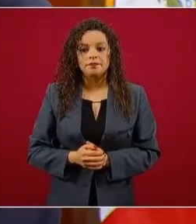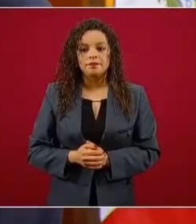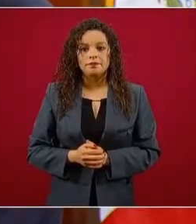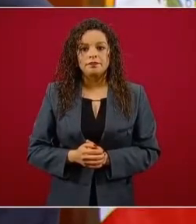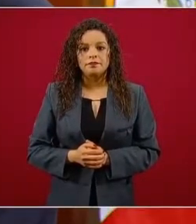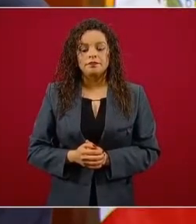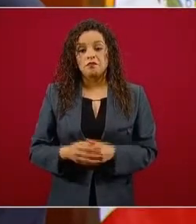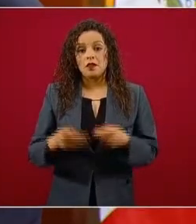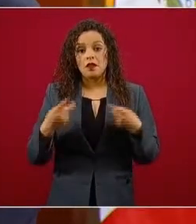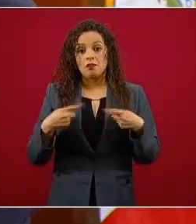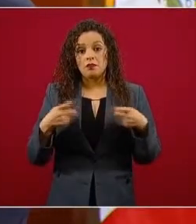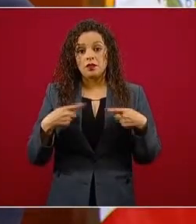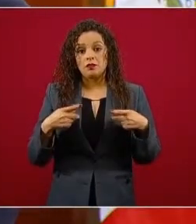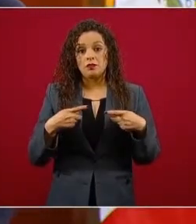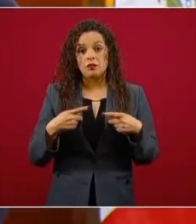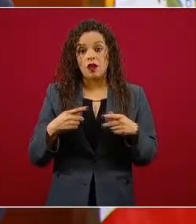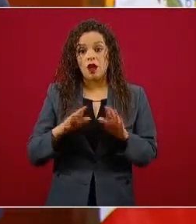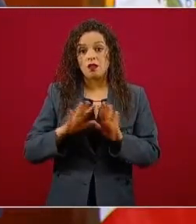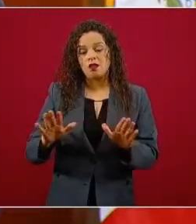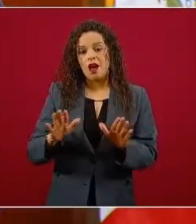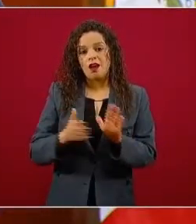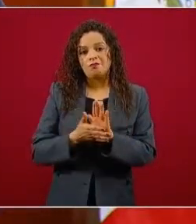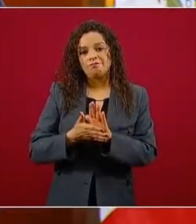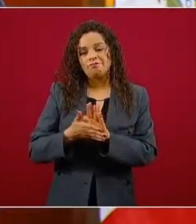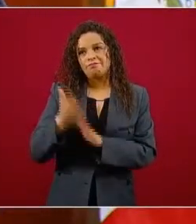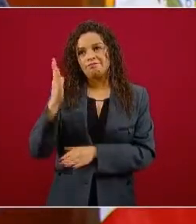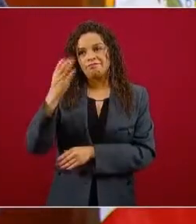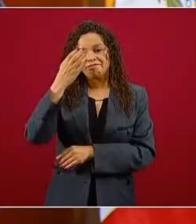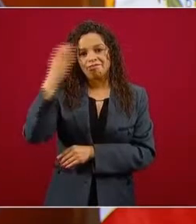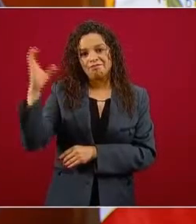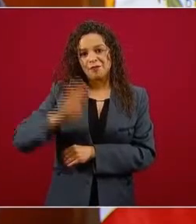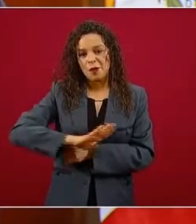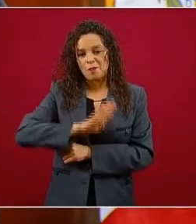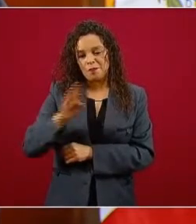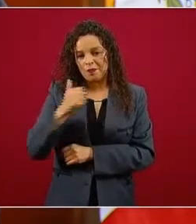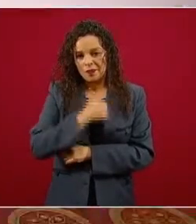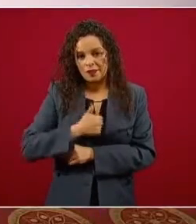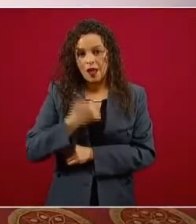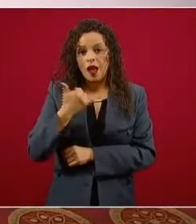y los que viven para contarlo.